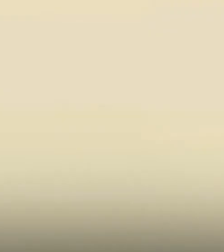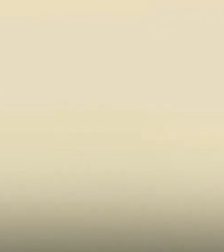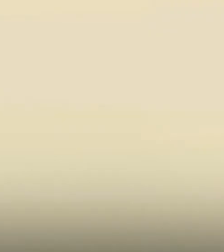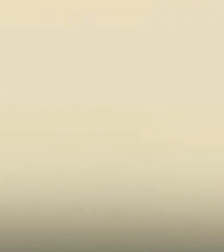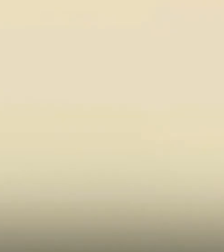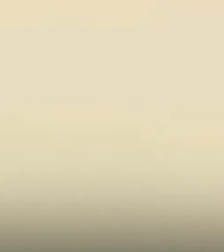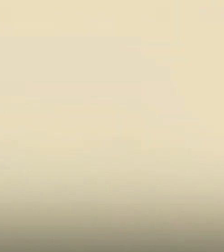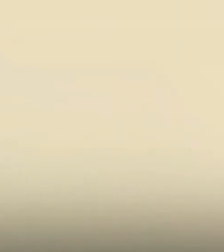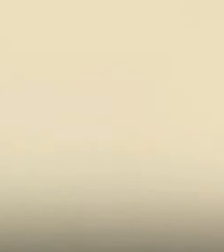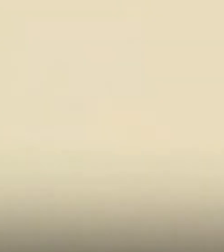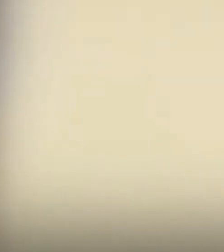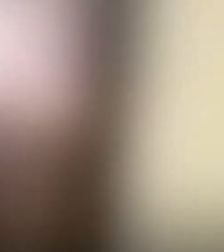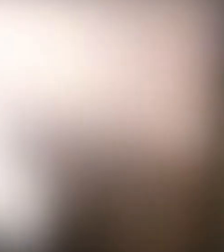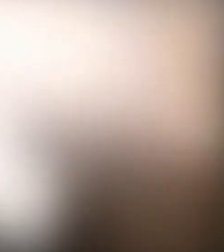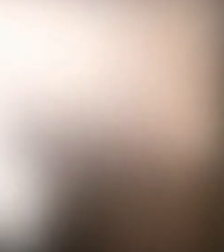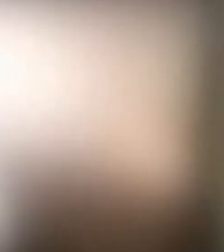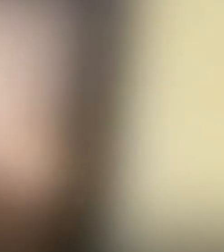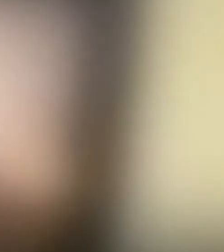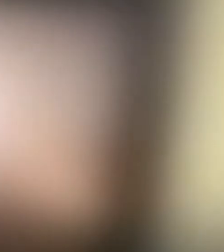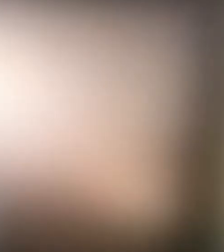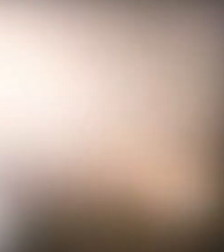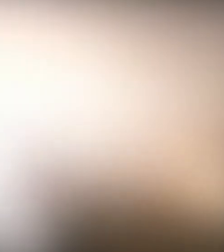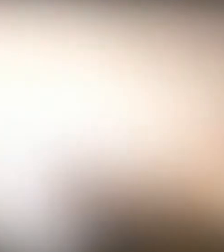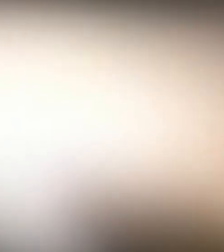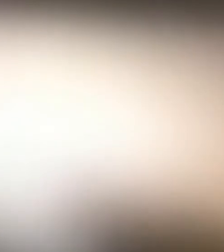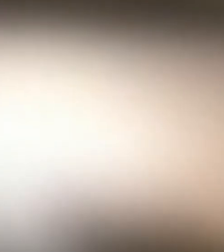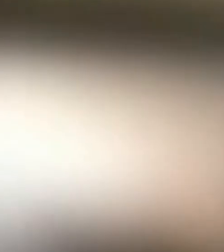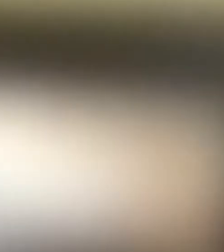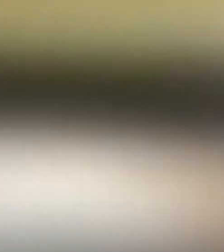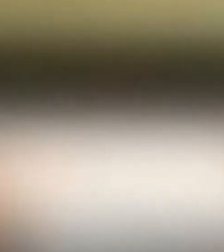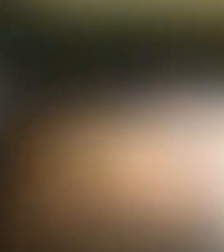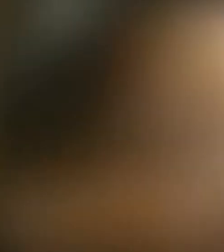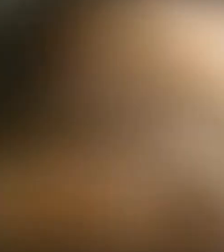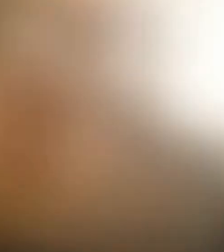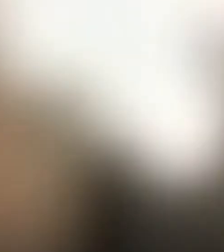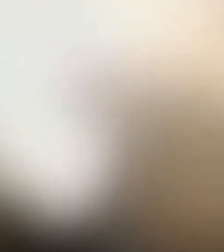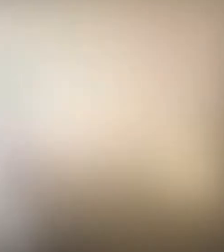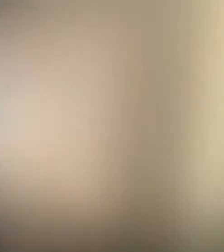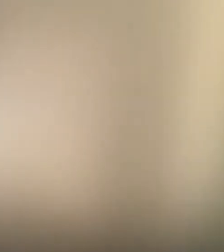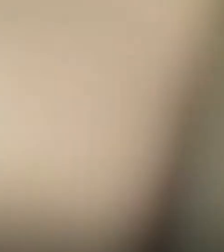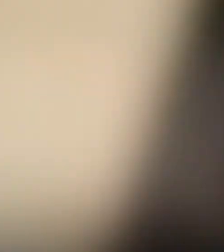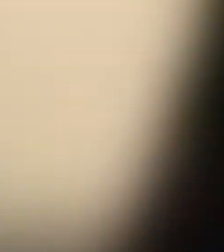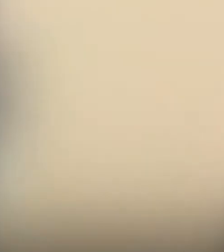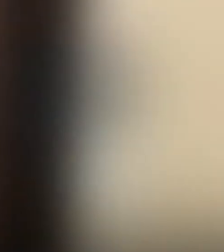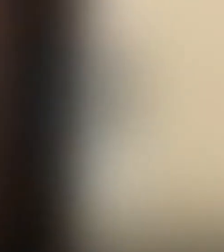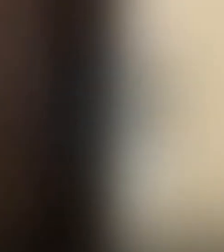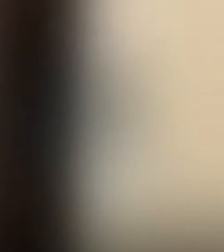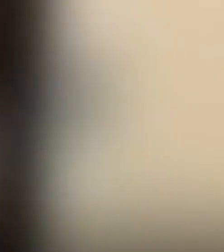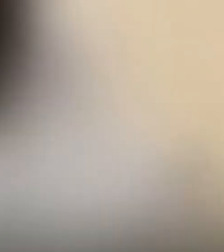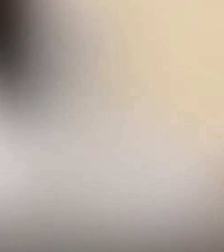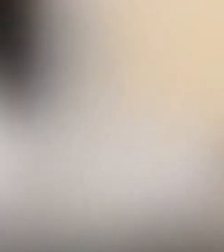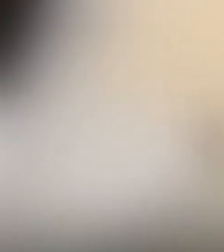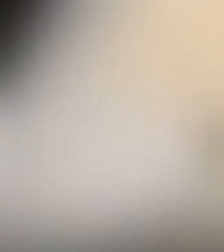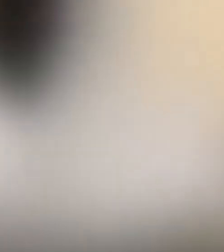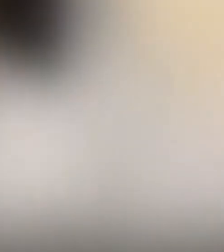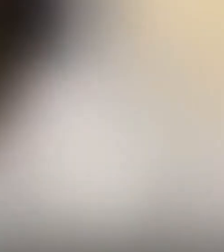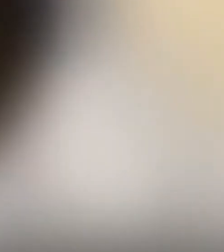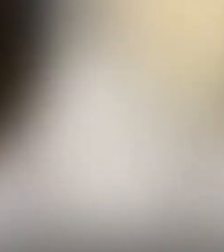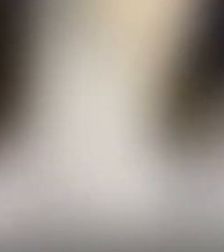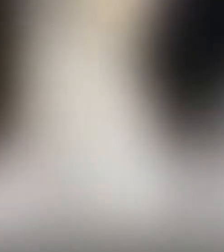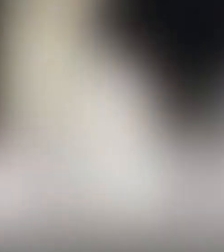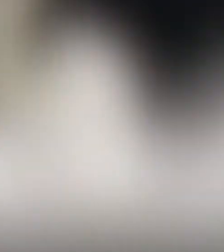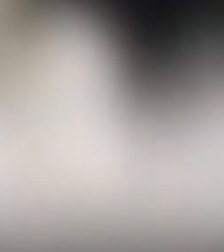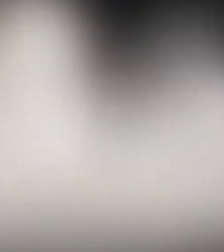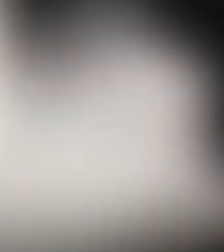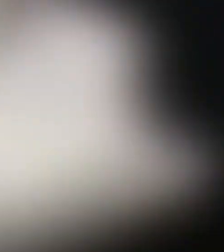operación ilícita que está denunciando el señor Lozoya, donde cobraron 200 millones de dólares de más en la venta de una planta chatarra, que esto que puede significar 2